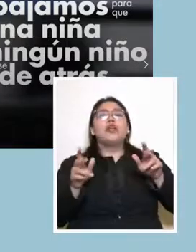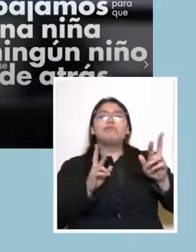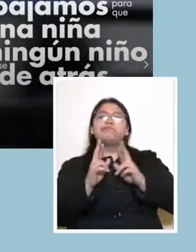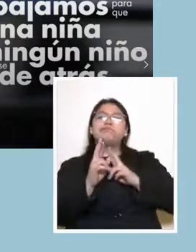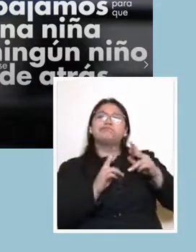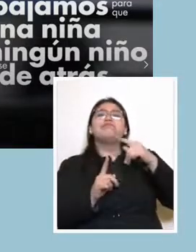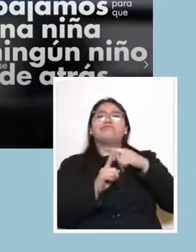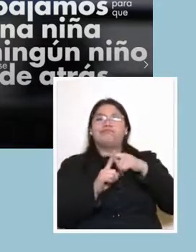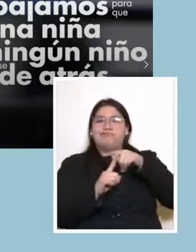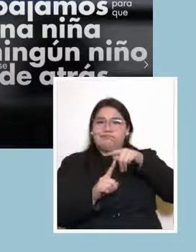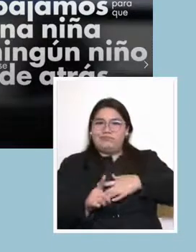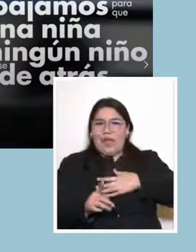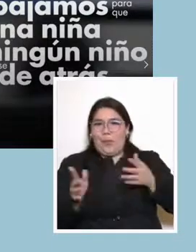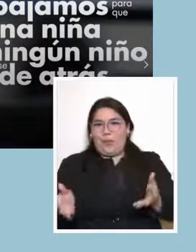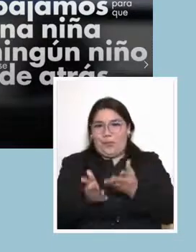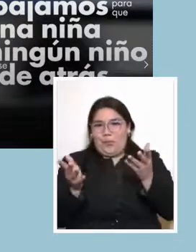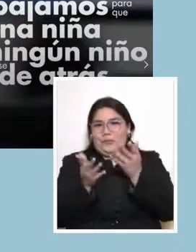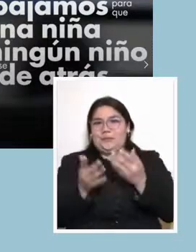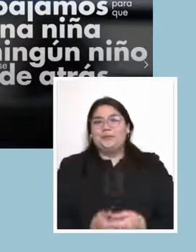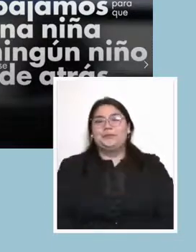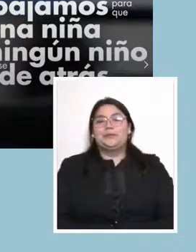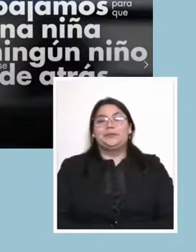positivamente.